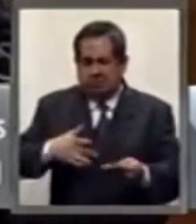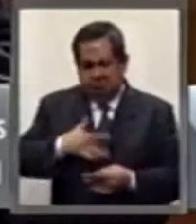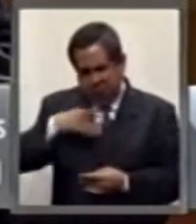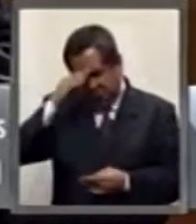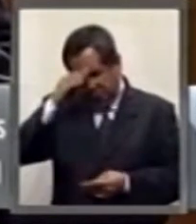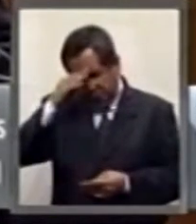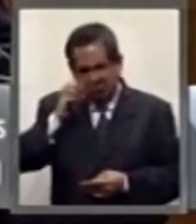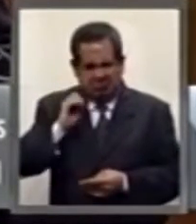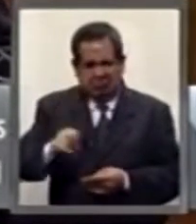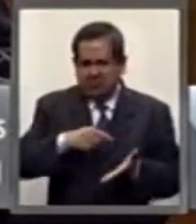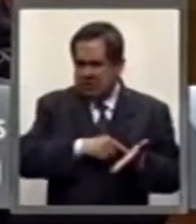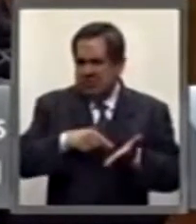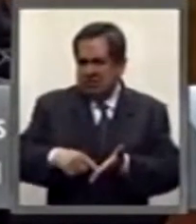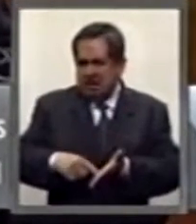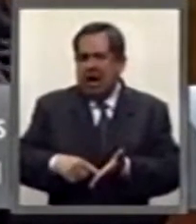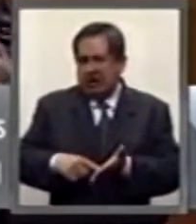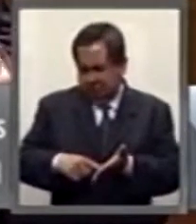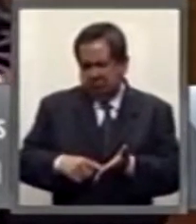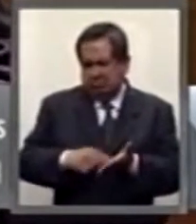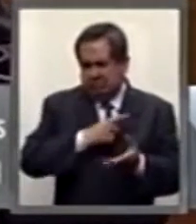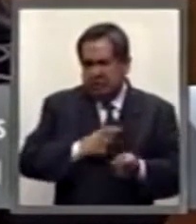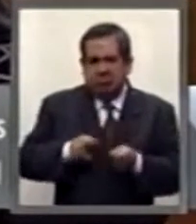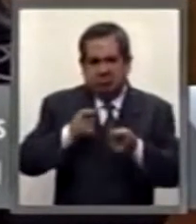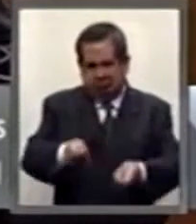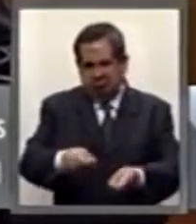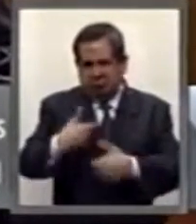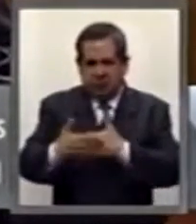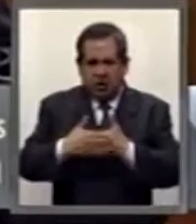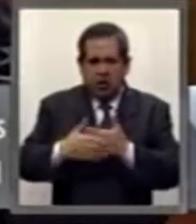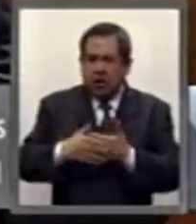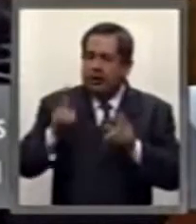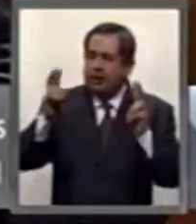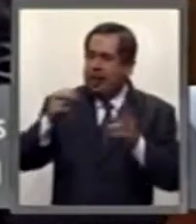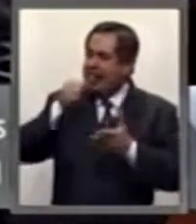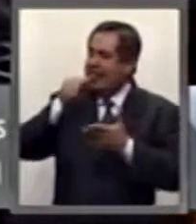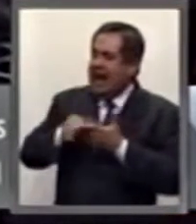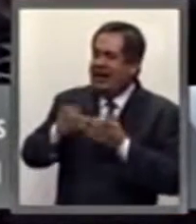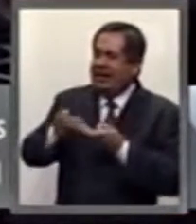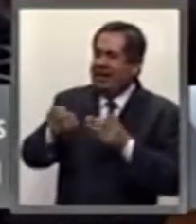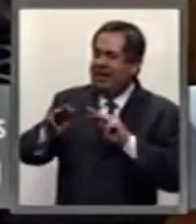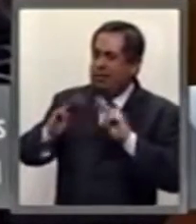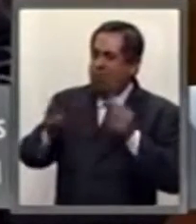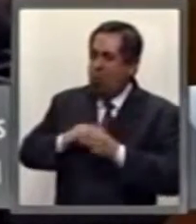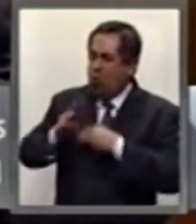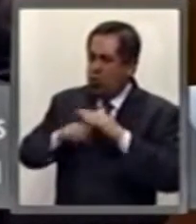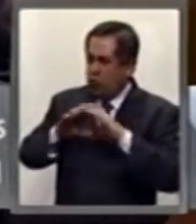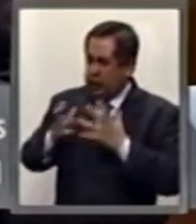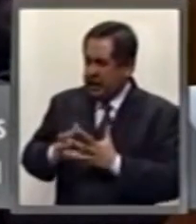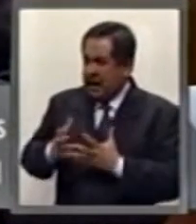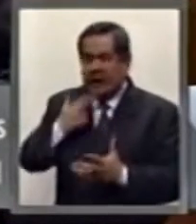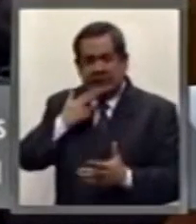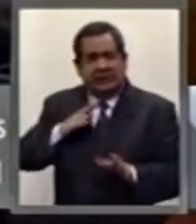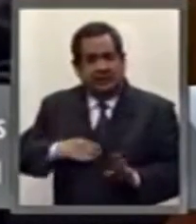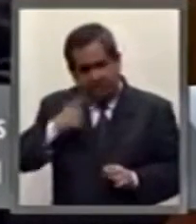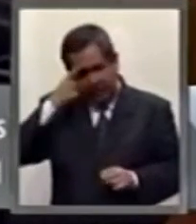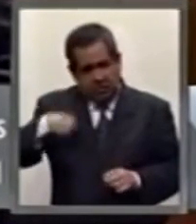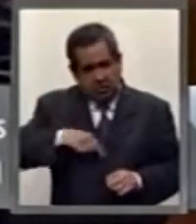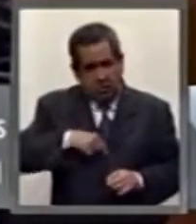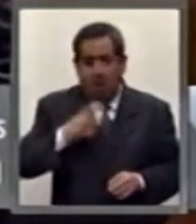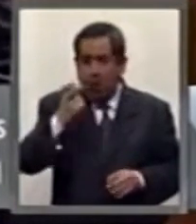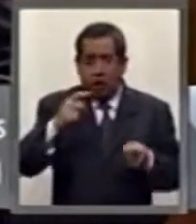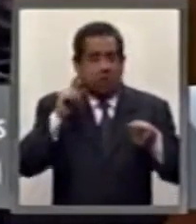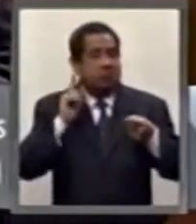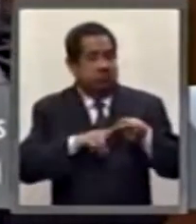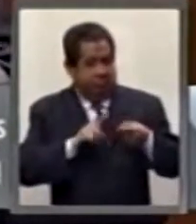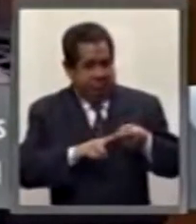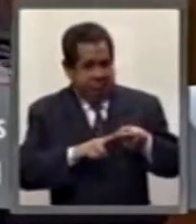que la instrumentación de estas políticas en el marco de la Carta de la Tierra serán de un gran beneficio para nuestro país. Por esto, en este primer